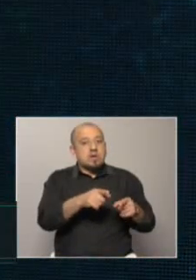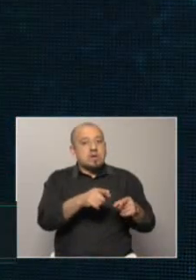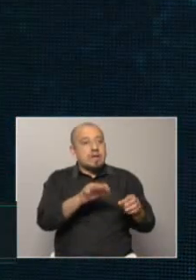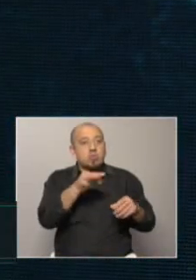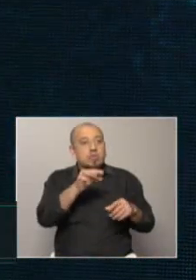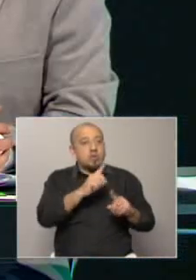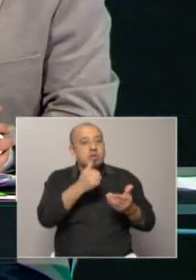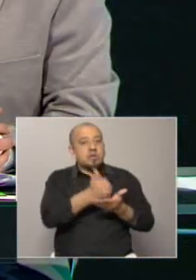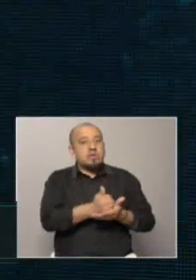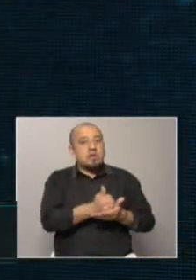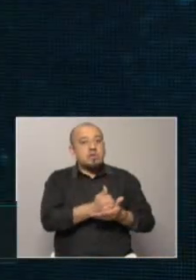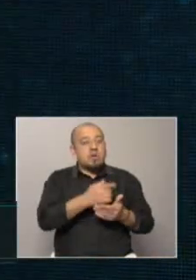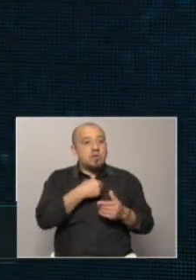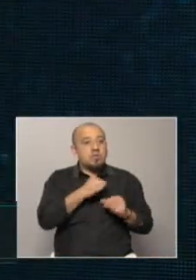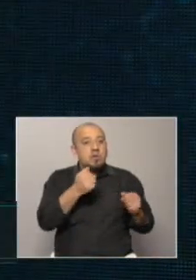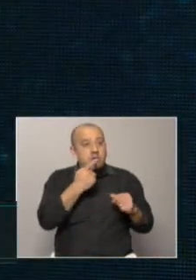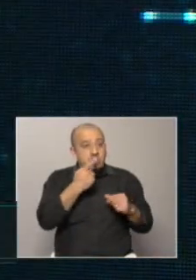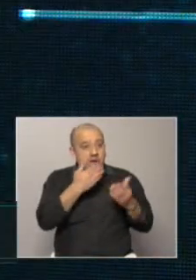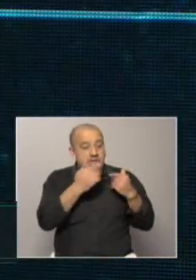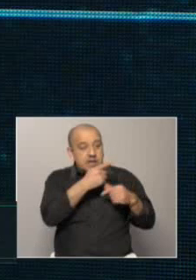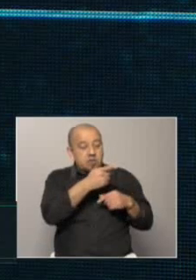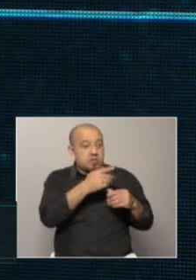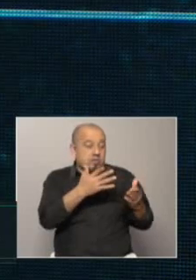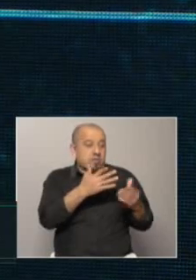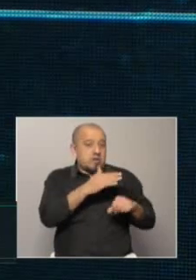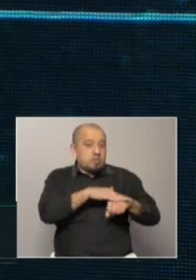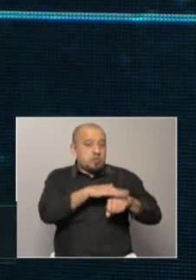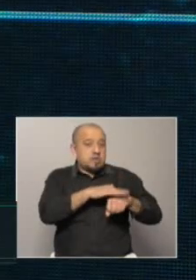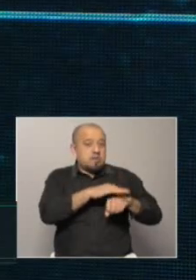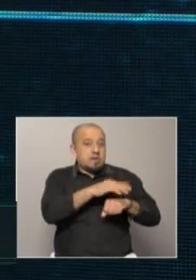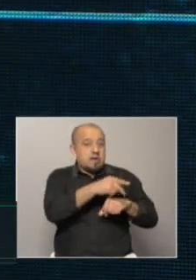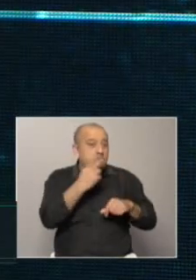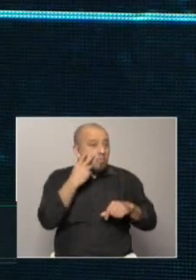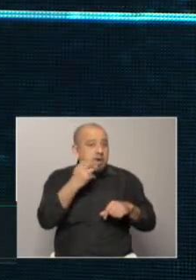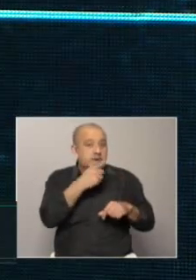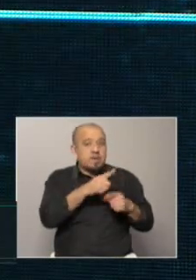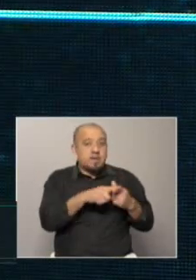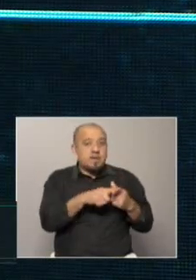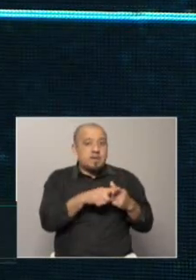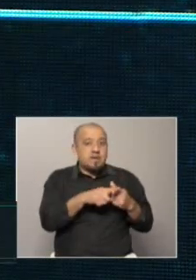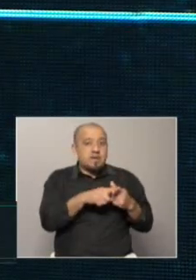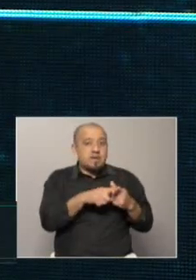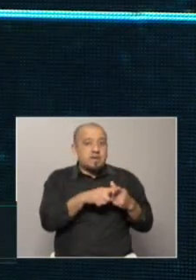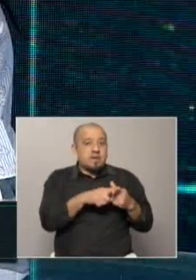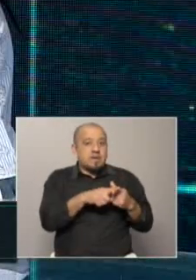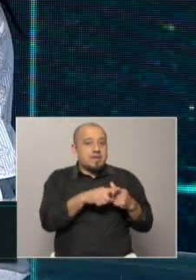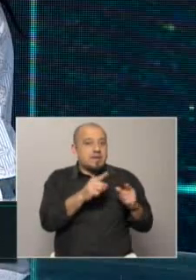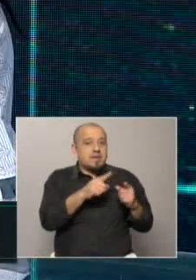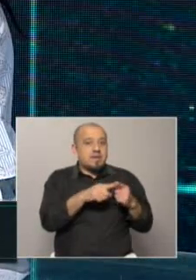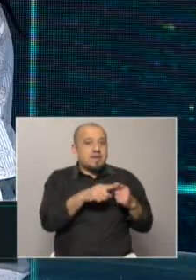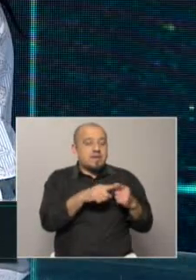prueba de sonido, y cuando logro hablar con el manager que estaba ahí en un bar de la vuelta, ni siquiera estaba a la prueba de sonido, que era cualquiera,